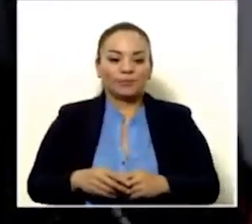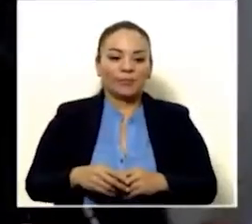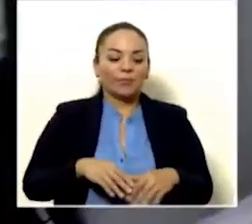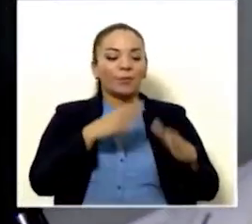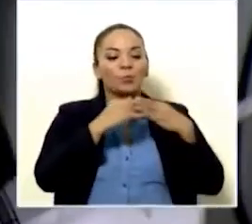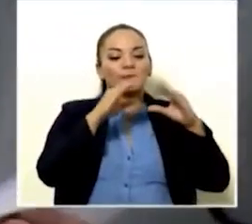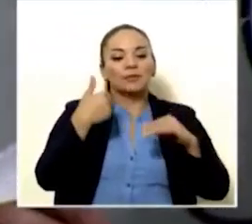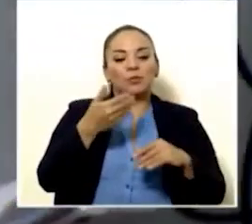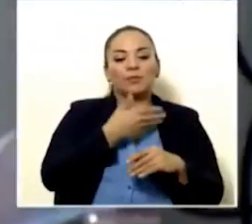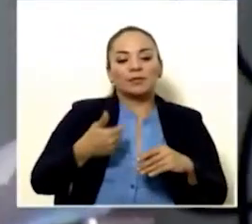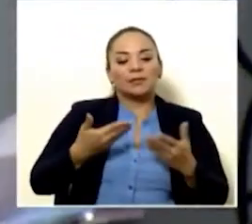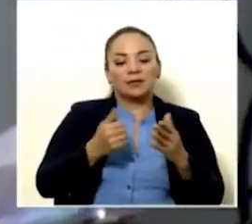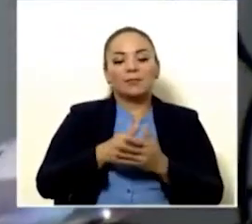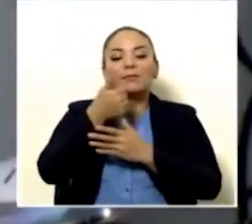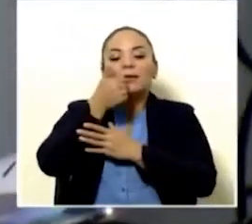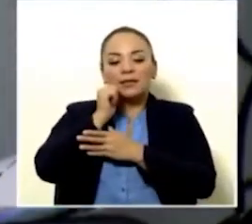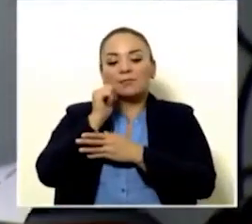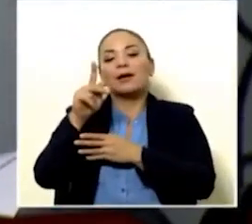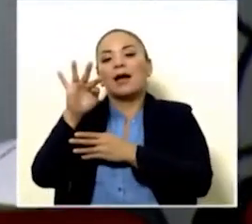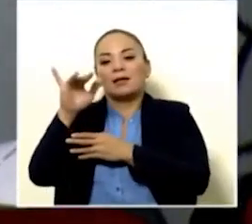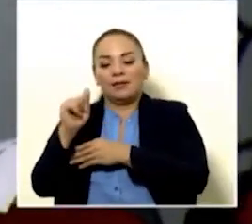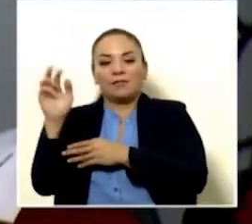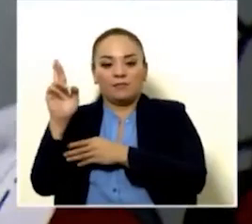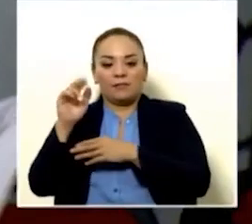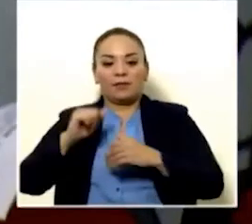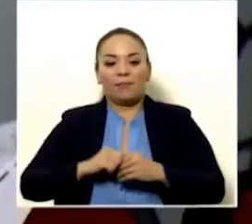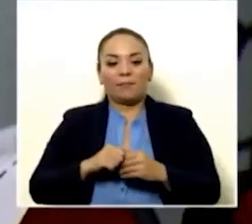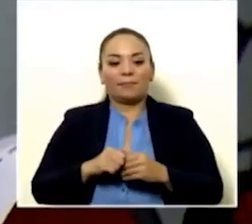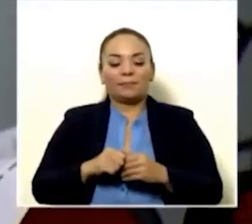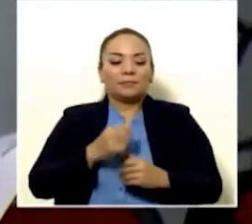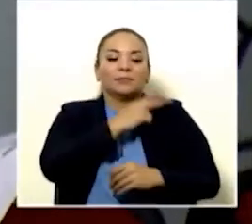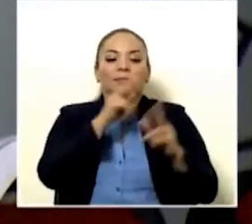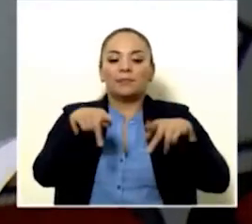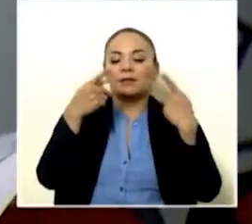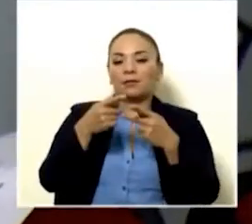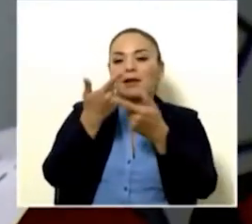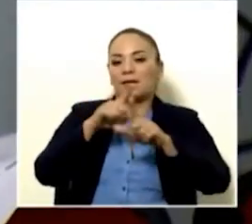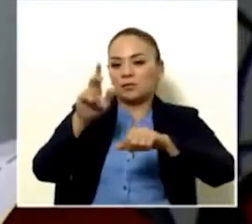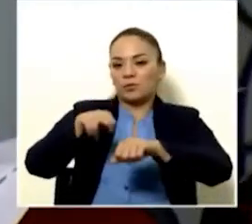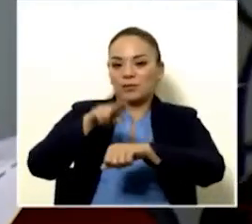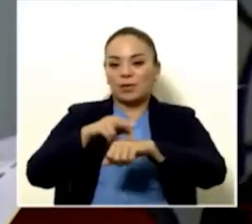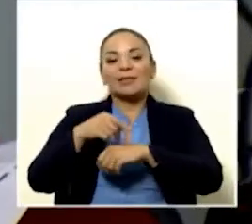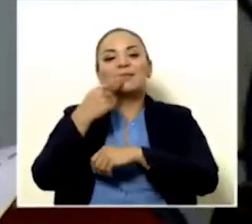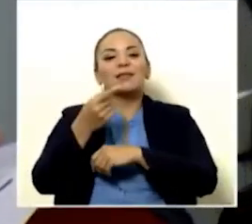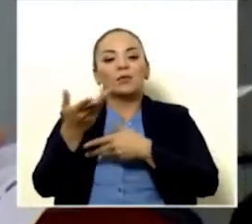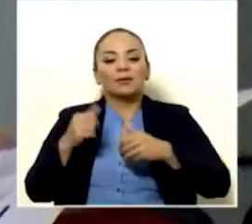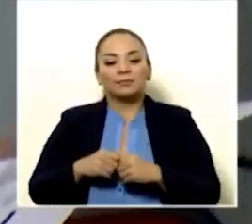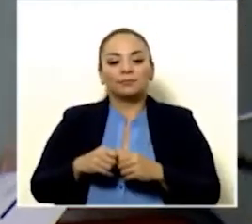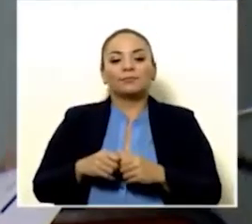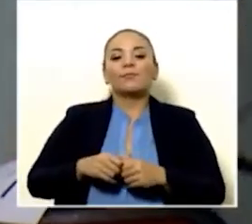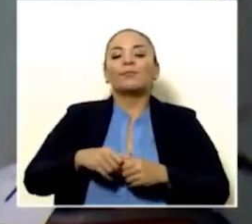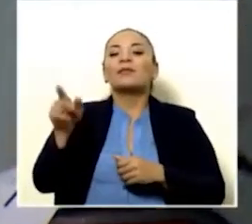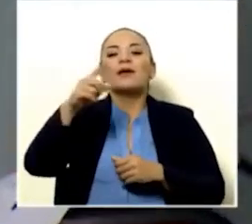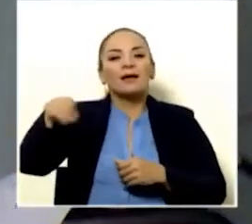Buenas tardes, señor presidente. Ayer, doña Katia Rivera, jefa de fracción del Partido Liberación Nacional, dijo que, que en